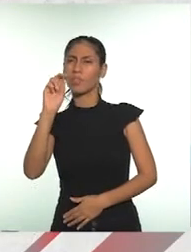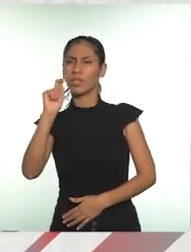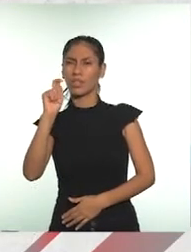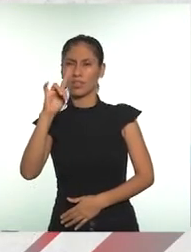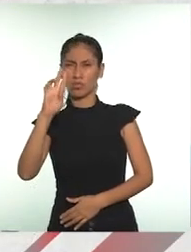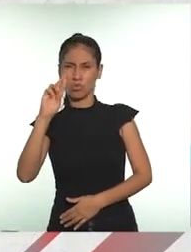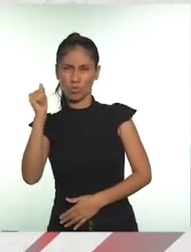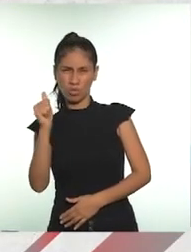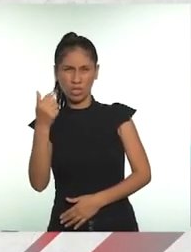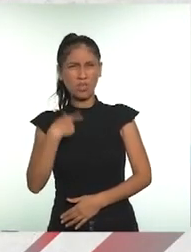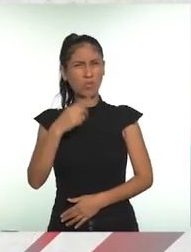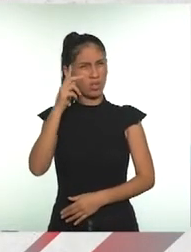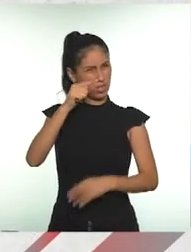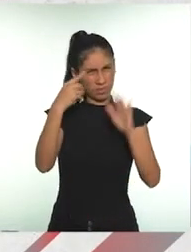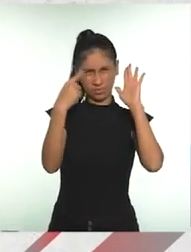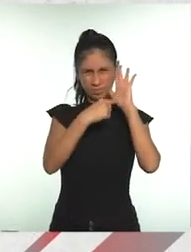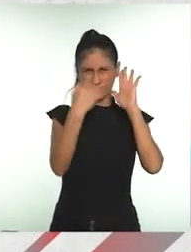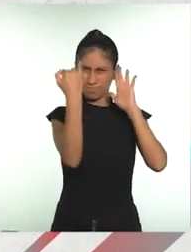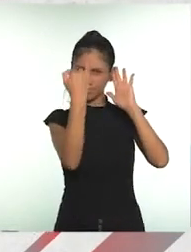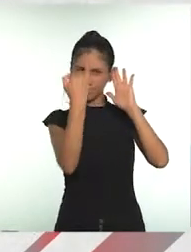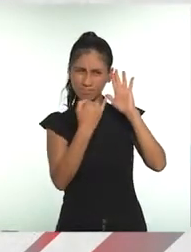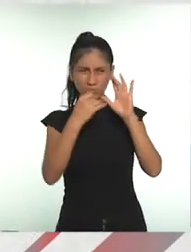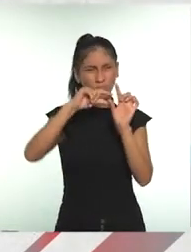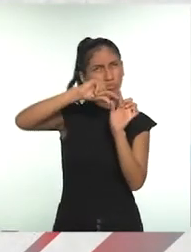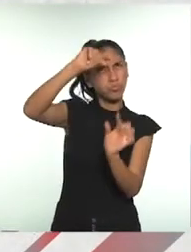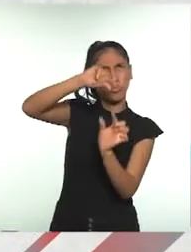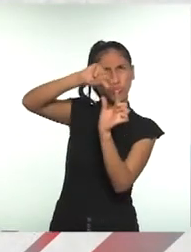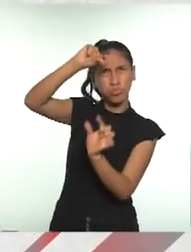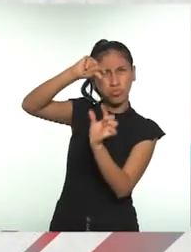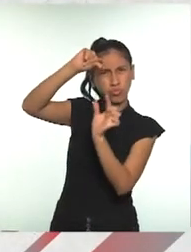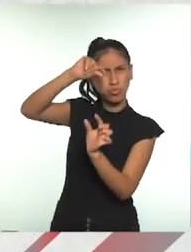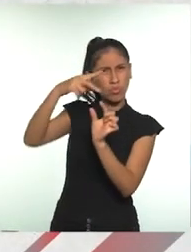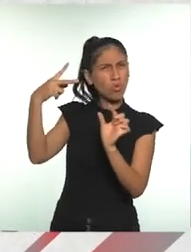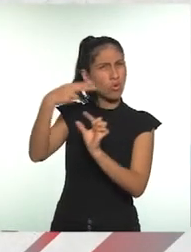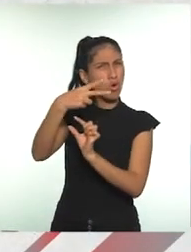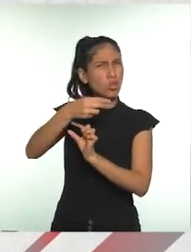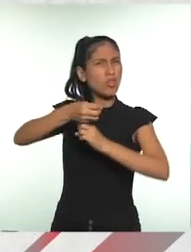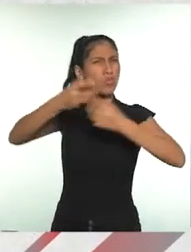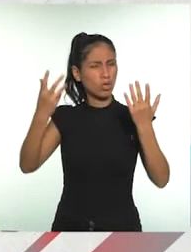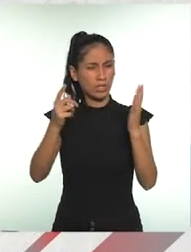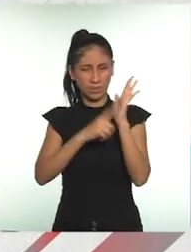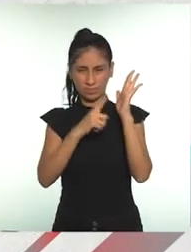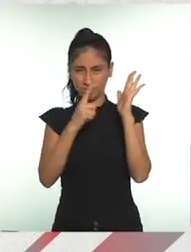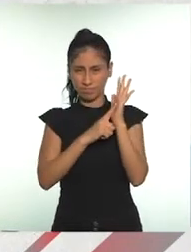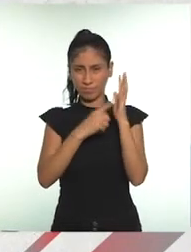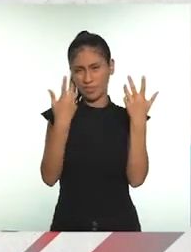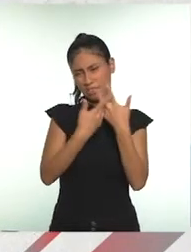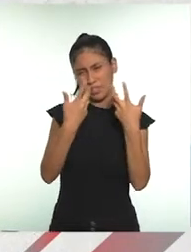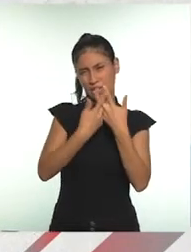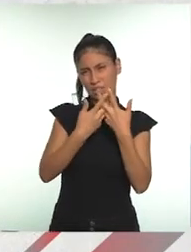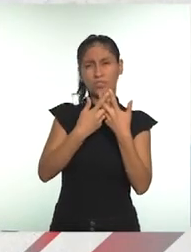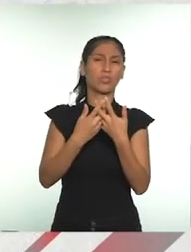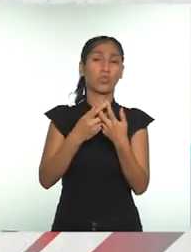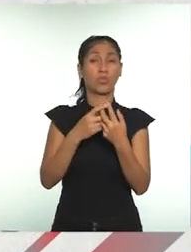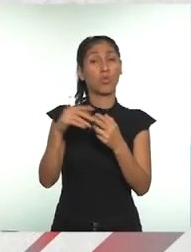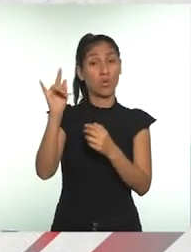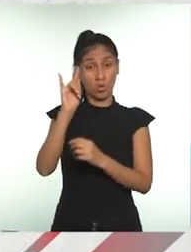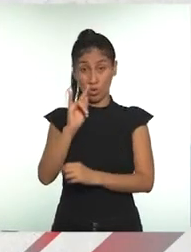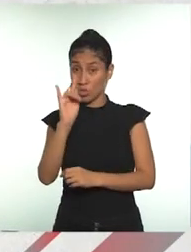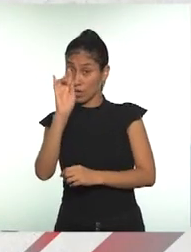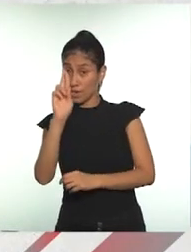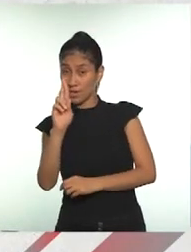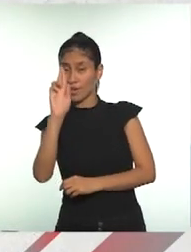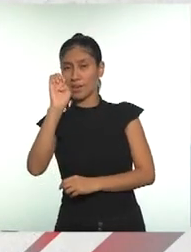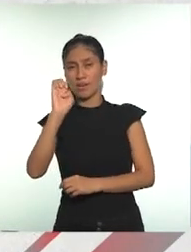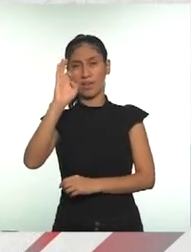centígrados. ¿Y por qué hay cortes en la escala? Los cortes en dicha escala contemplan intervalos de temperatura. Son referenciales, no son